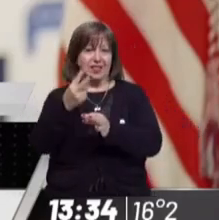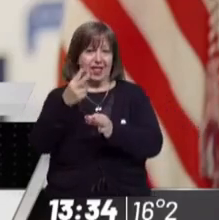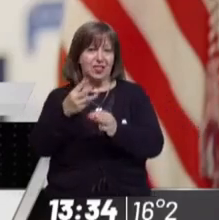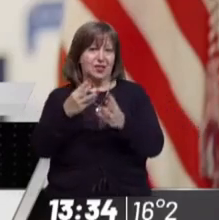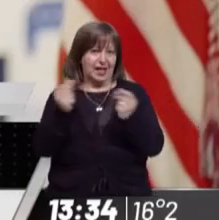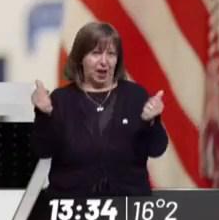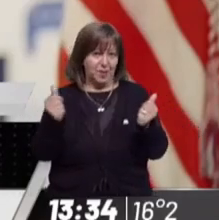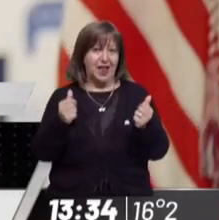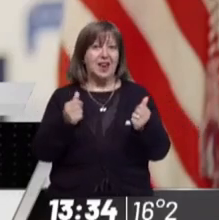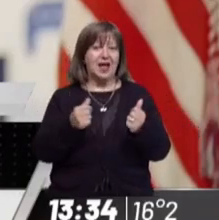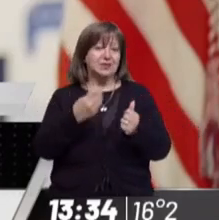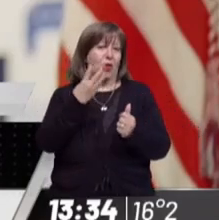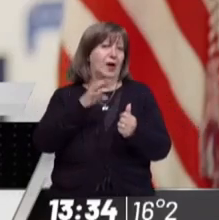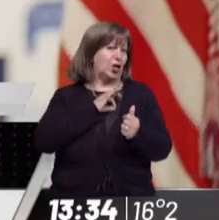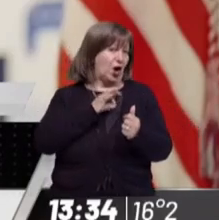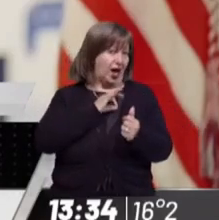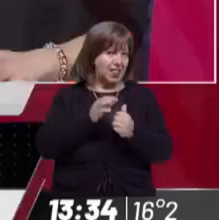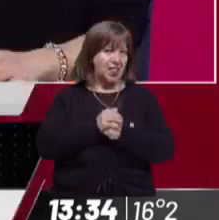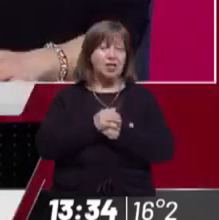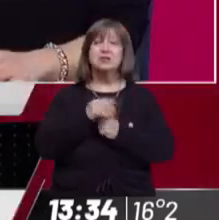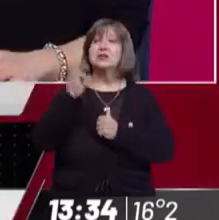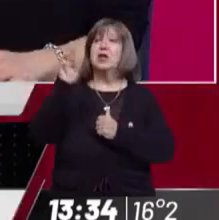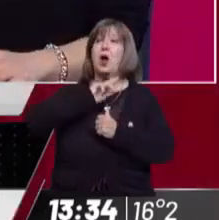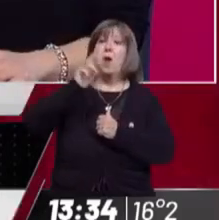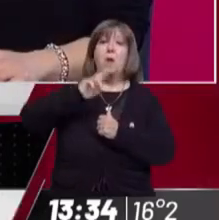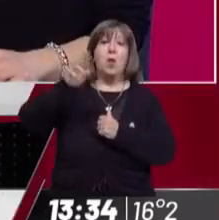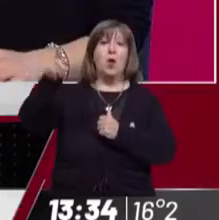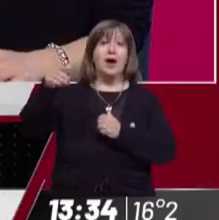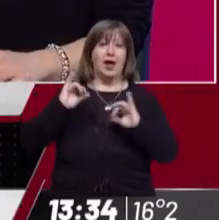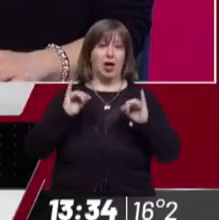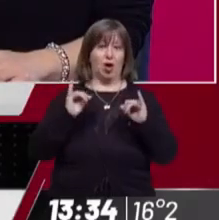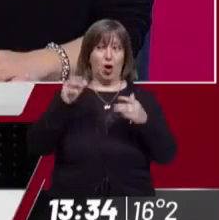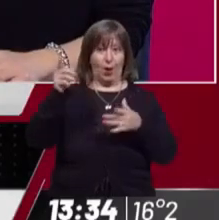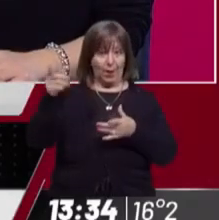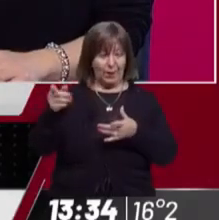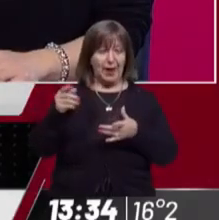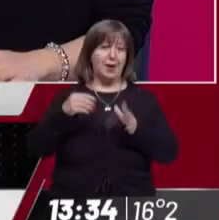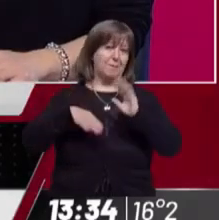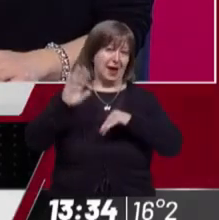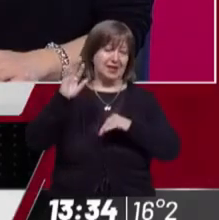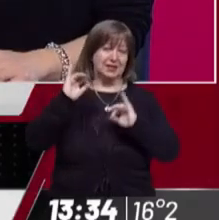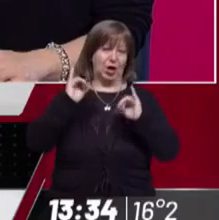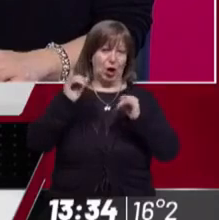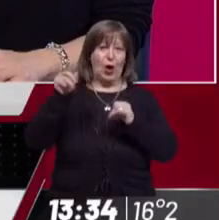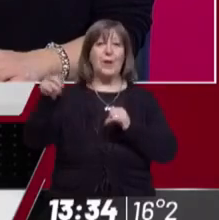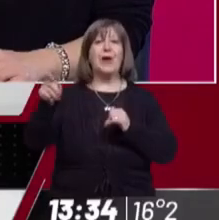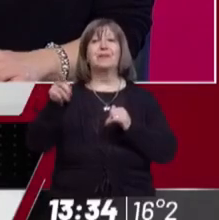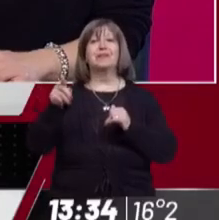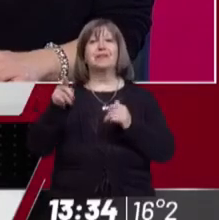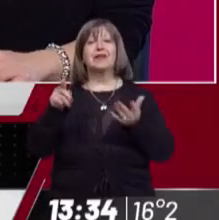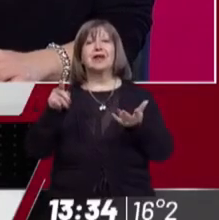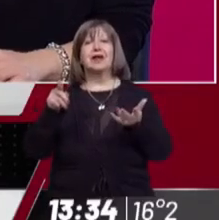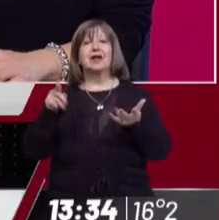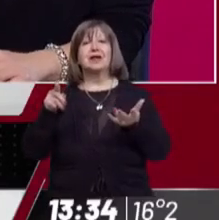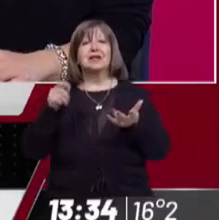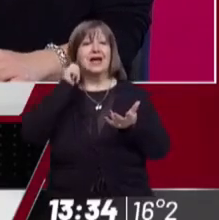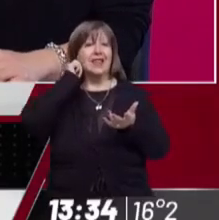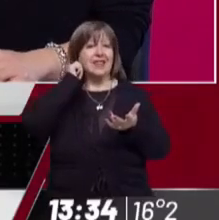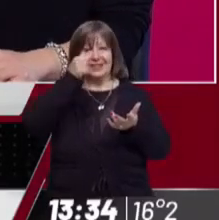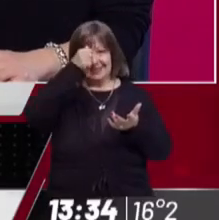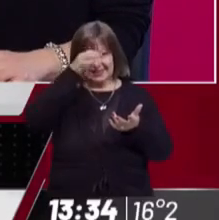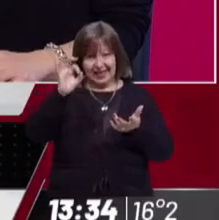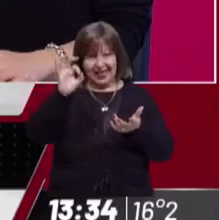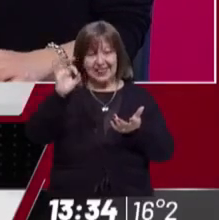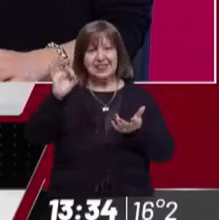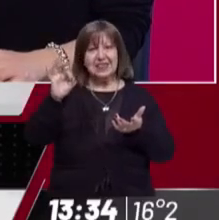tomar de la propia medicina. Y ¿Qué pasa ella es con...? una mujer y es mucho más joven, ¿no? Dos Es mucho más condimentos, me joven, parece. 60